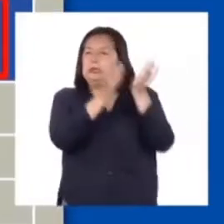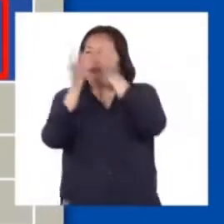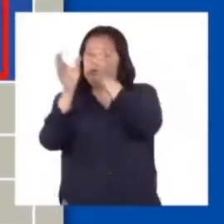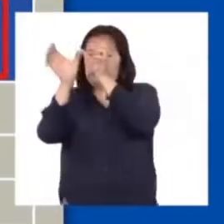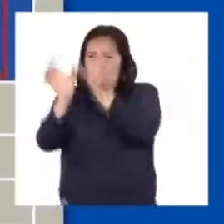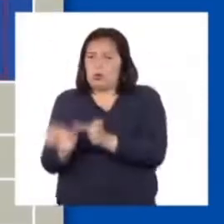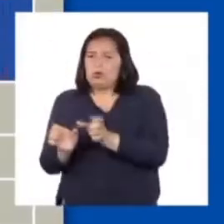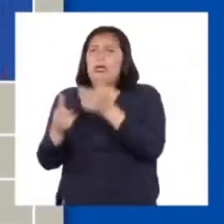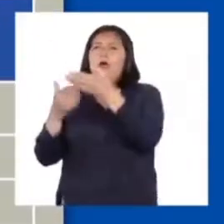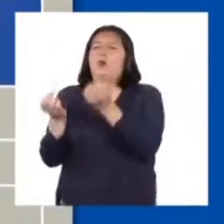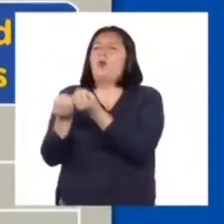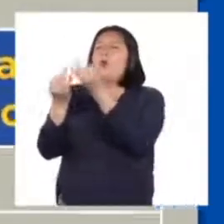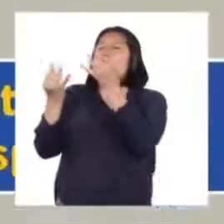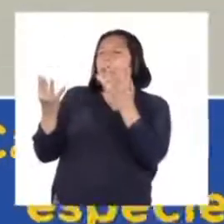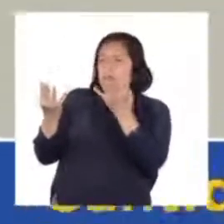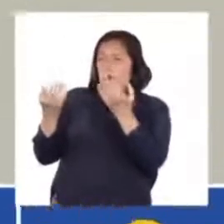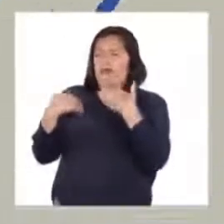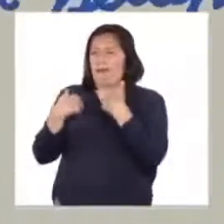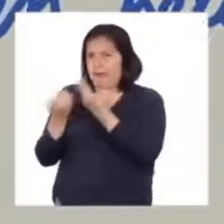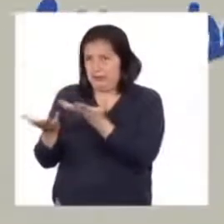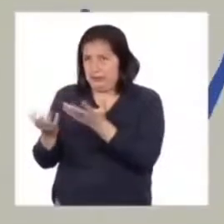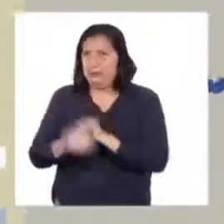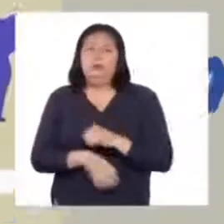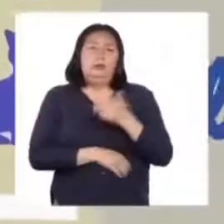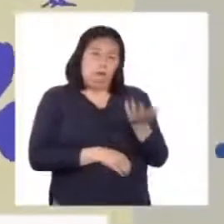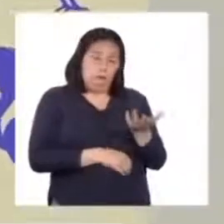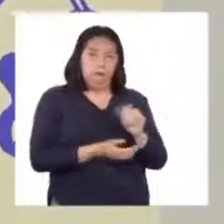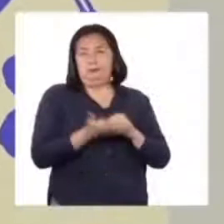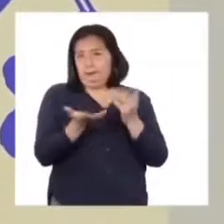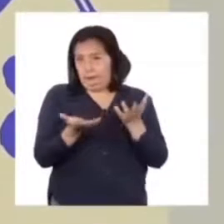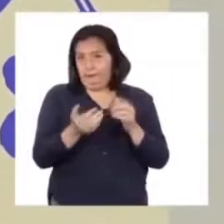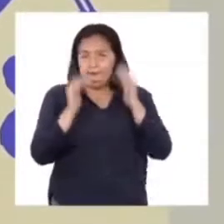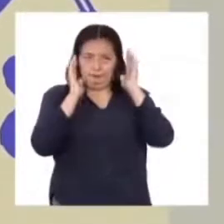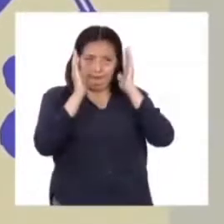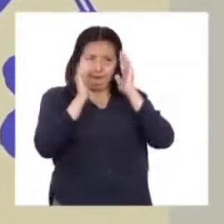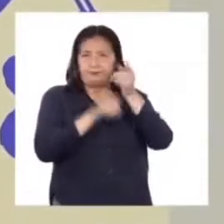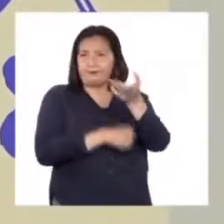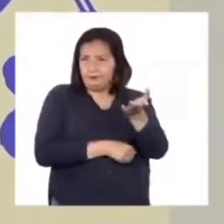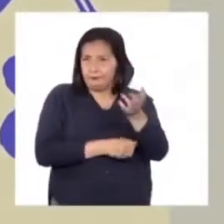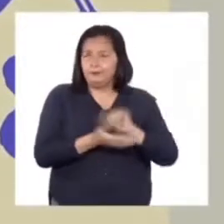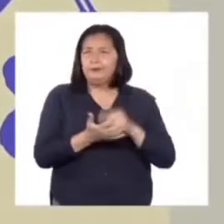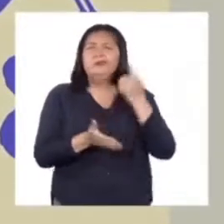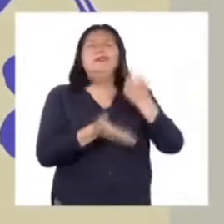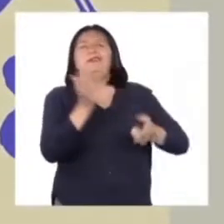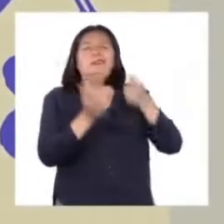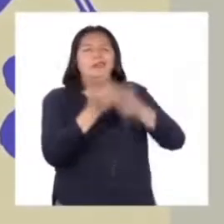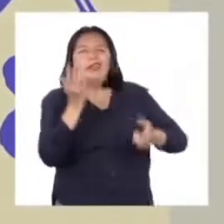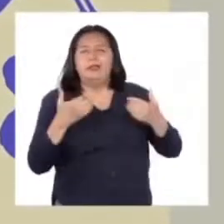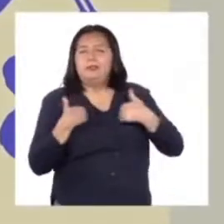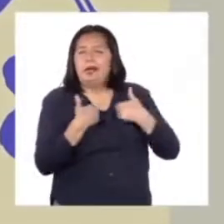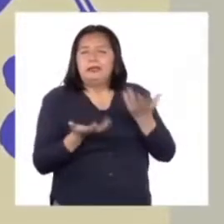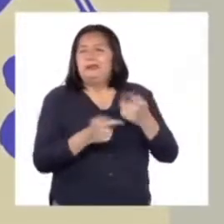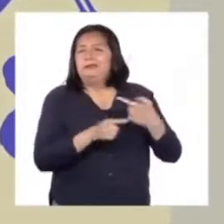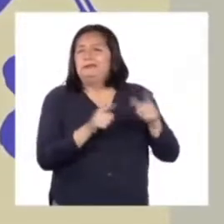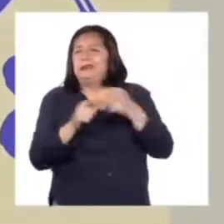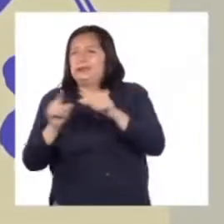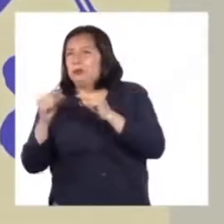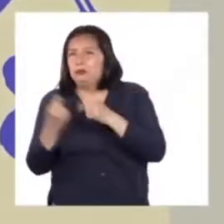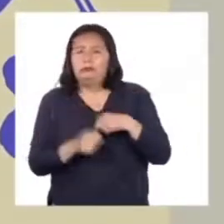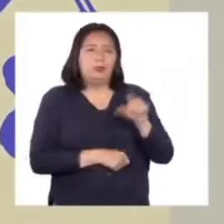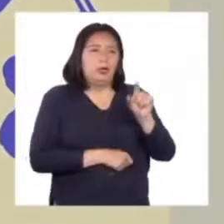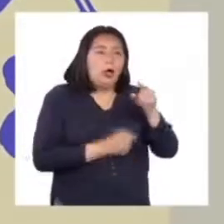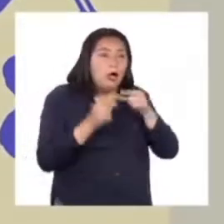en la otra. Muy bien, ahora presentemos atención a los tipos de animales. Tenemos